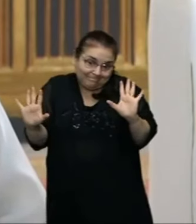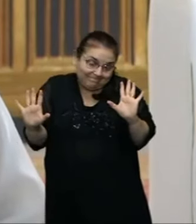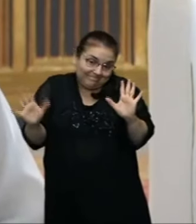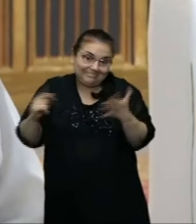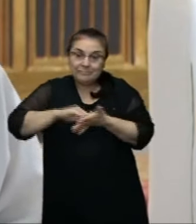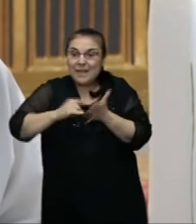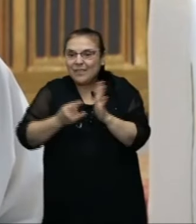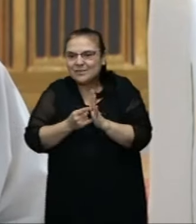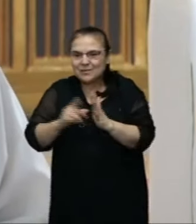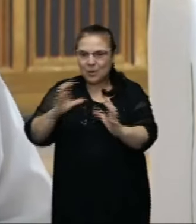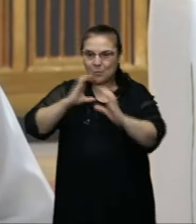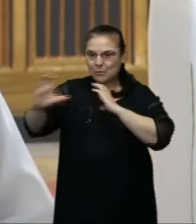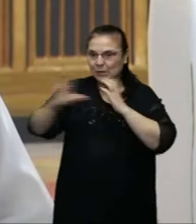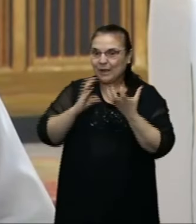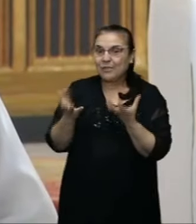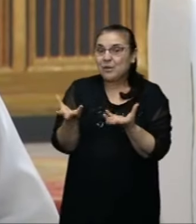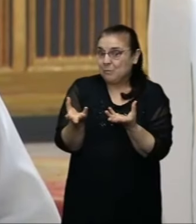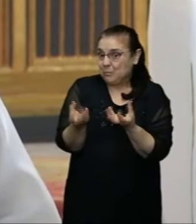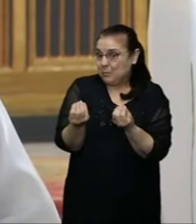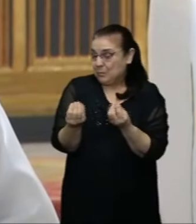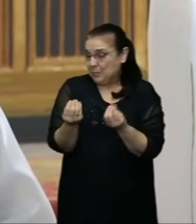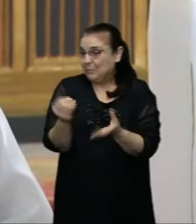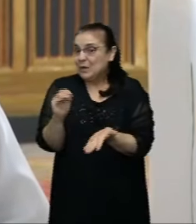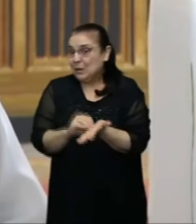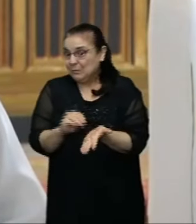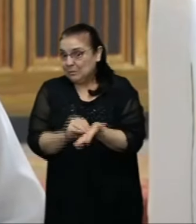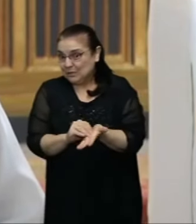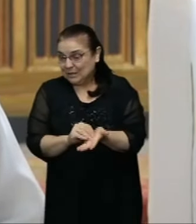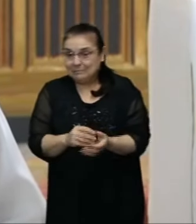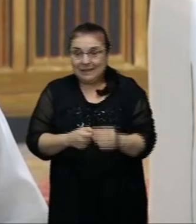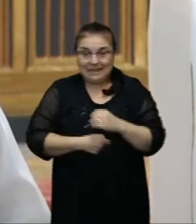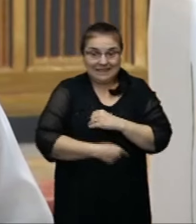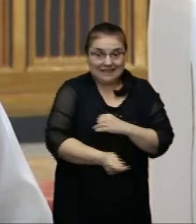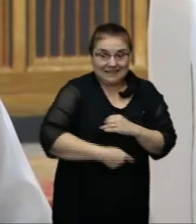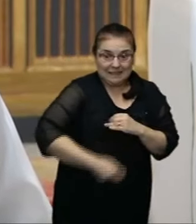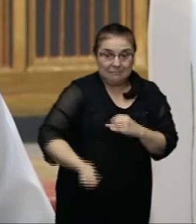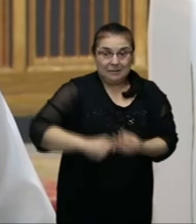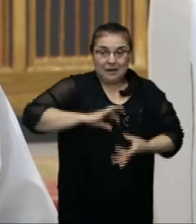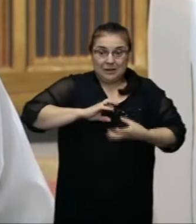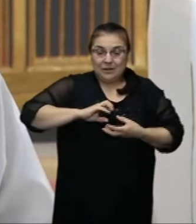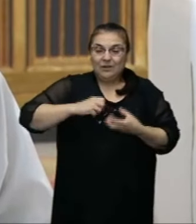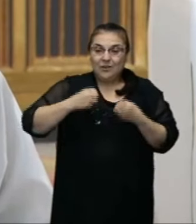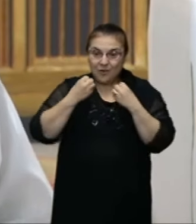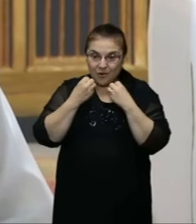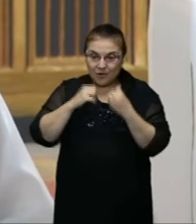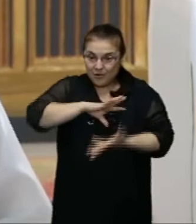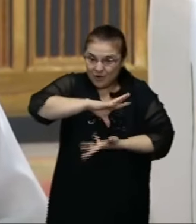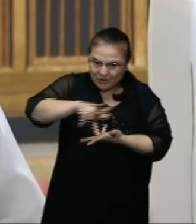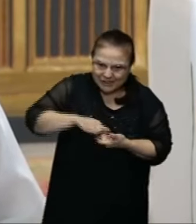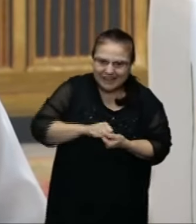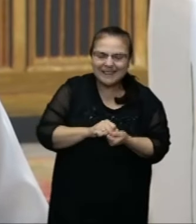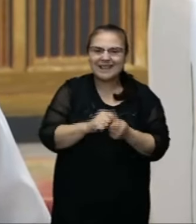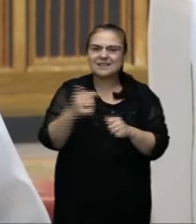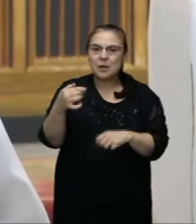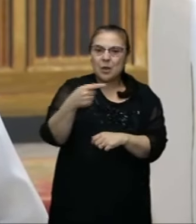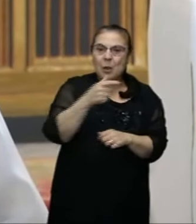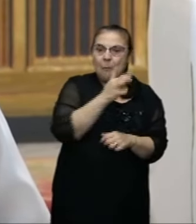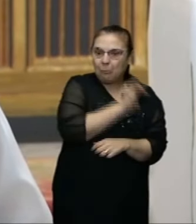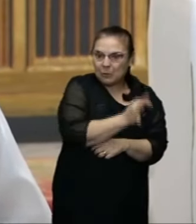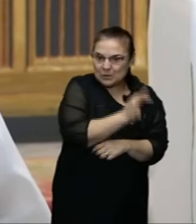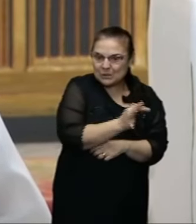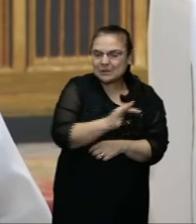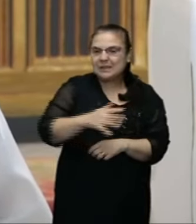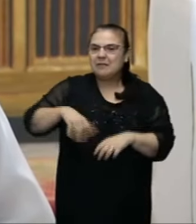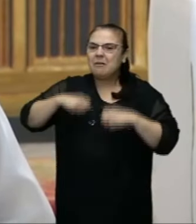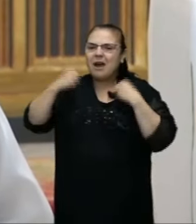veces se siembran buenas noticias o a veces se siembran malas noticias que generan odio o